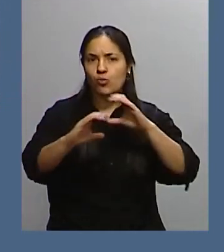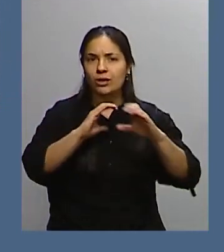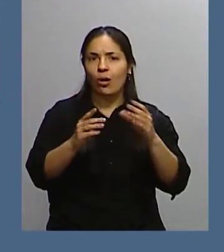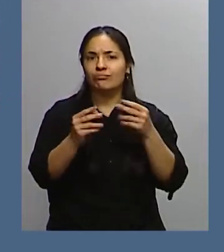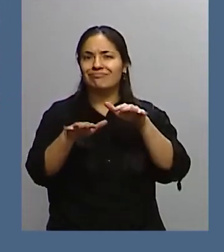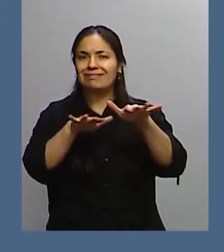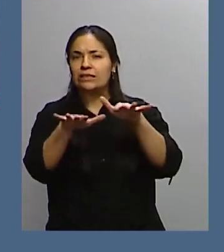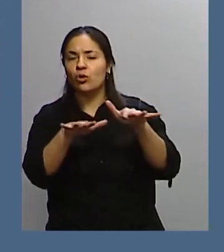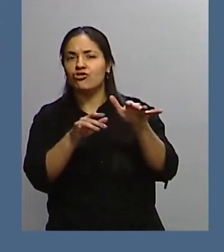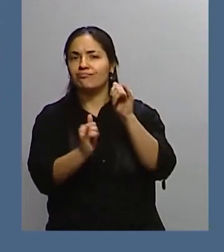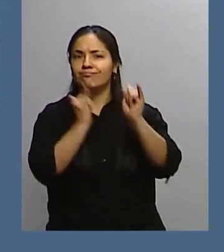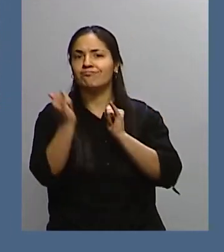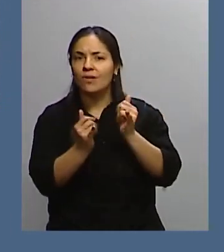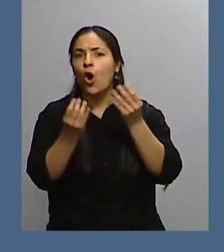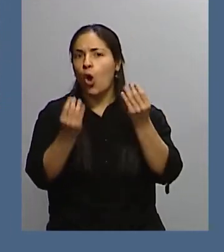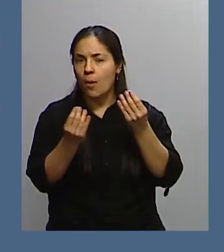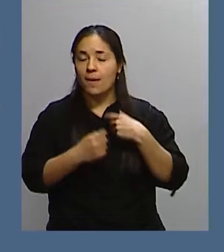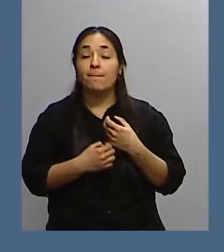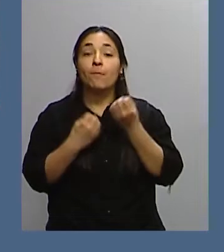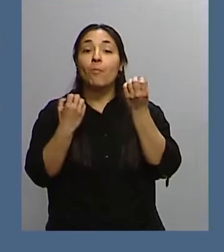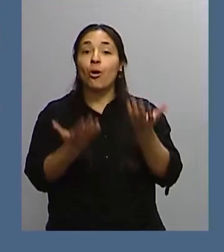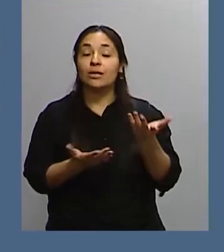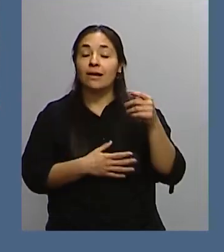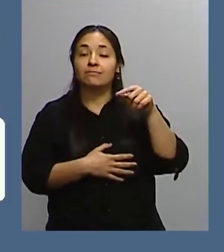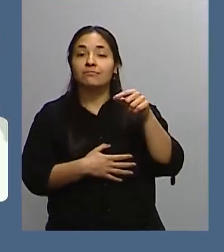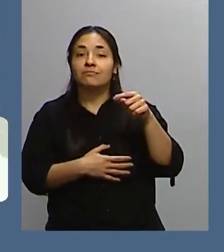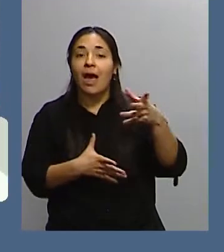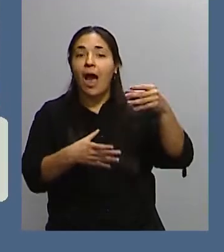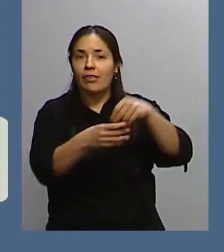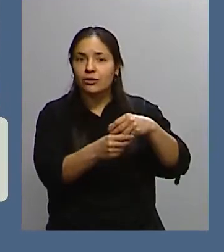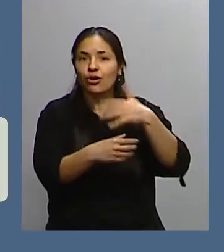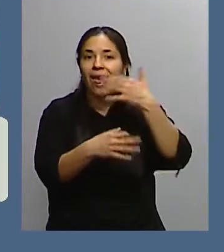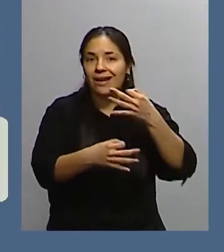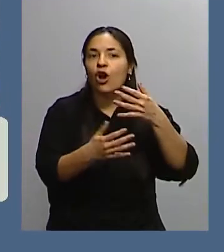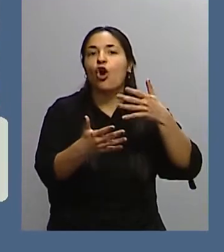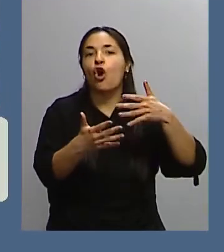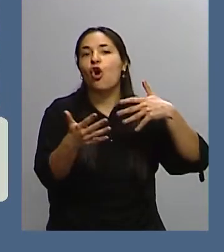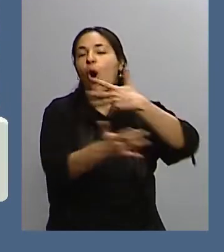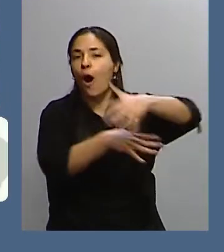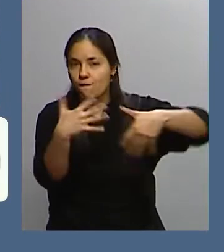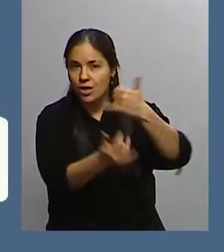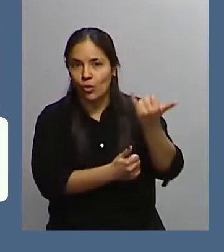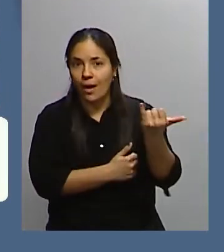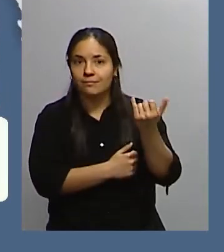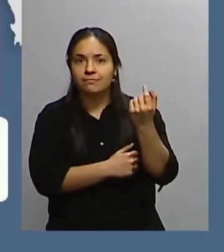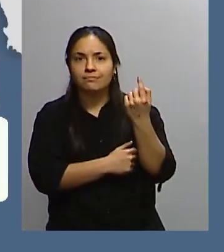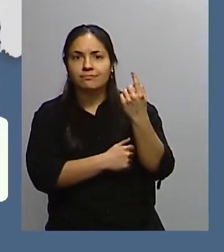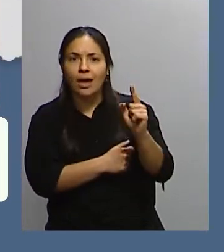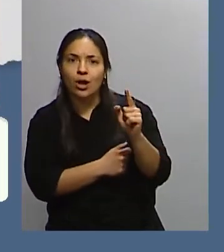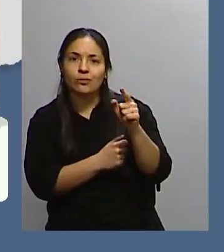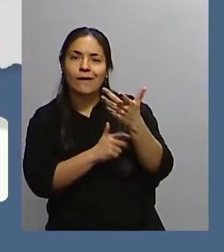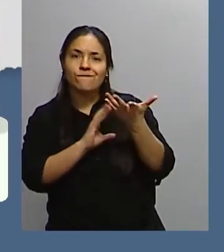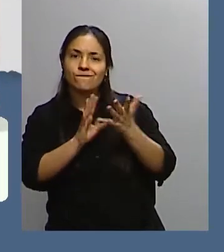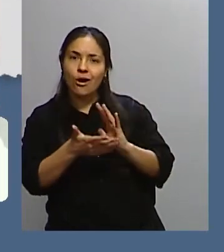mucho de conflicto, pero ¿cómo ustedes perciben que se encara el tema? Bueno, los grandes medios, digamos, la